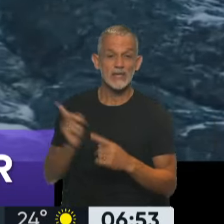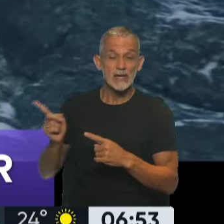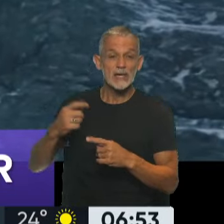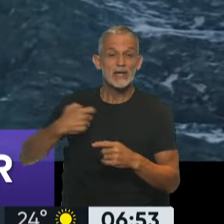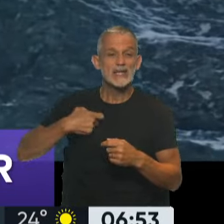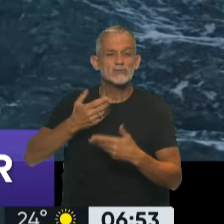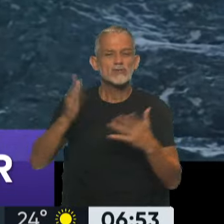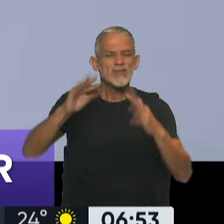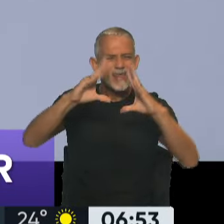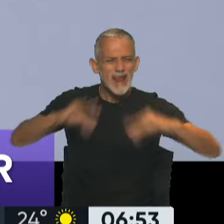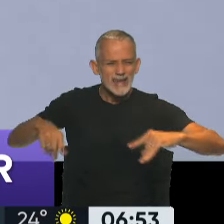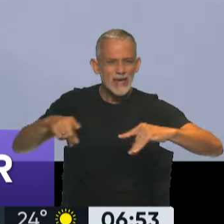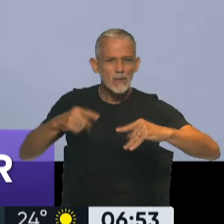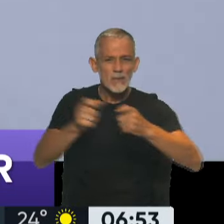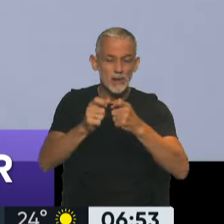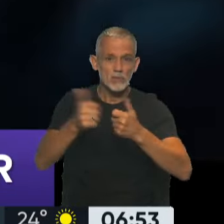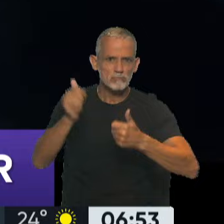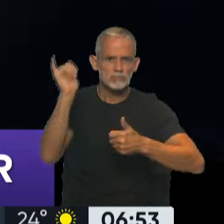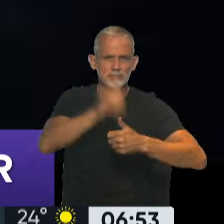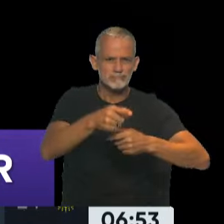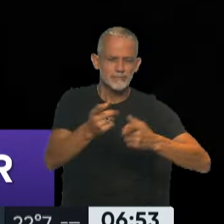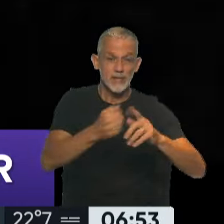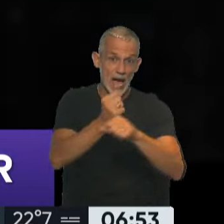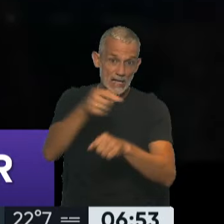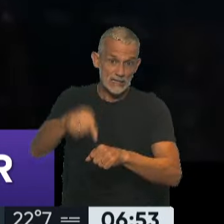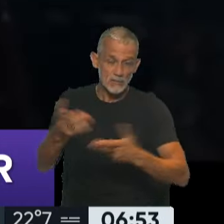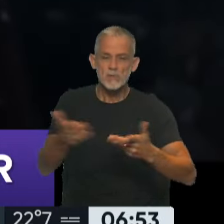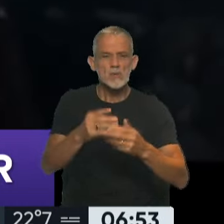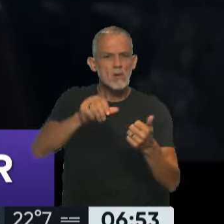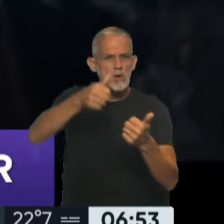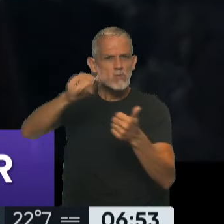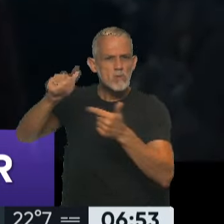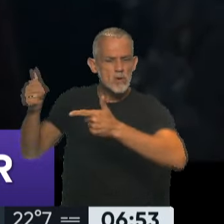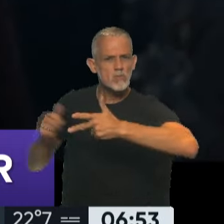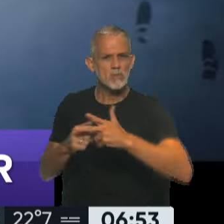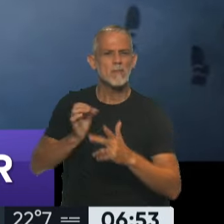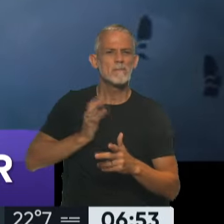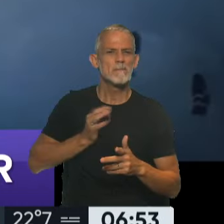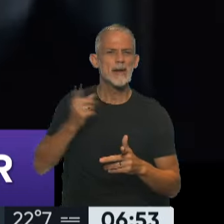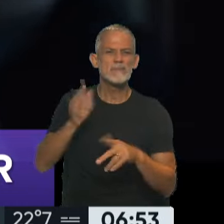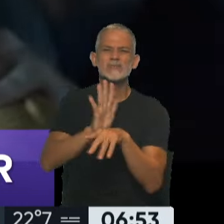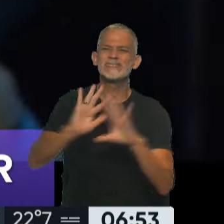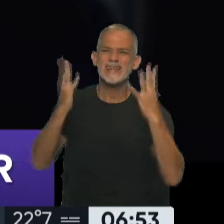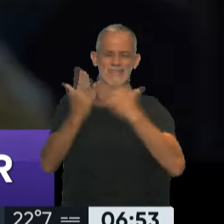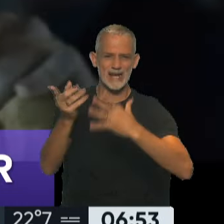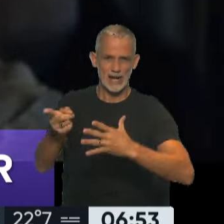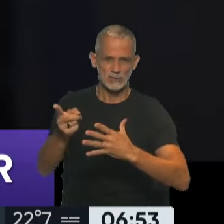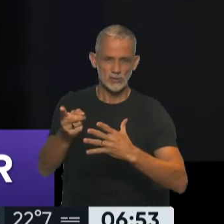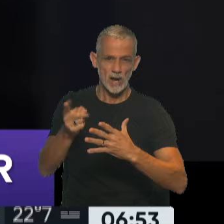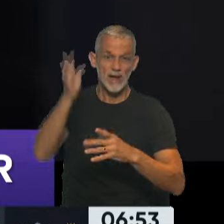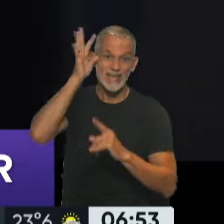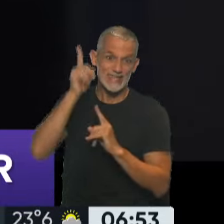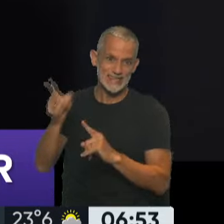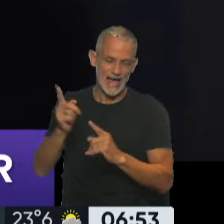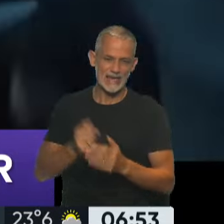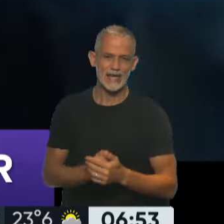de la Nieve, esa muy buena película de Juan Antonio Bayona, que hasta acá se ha llevado la mayoría de los premios a cine internacional que representa Italia. Tiene